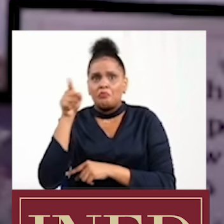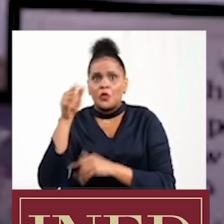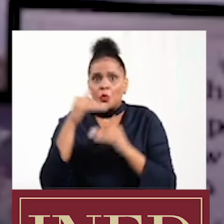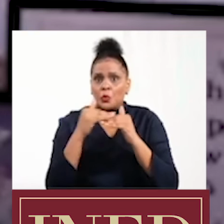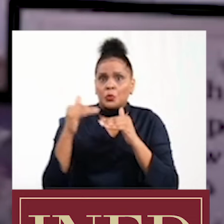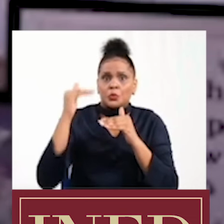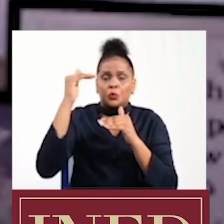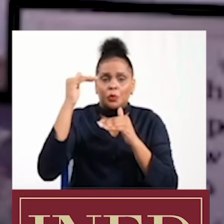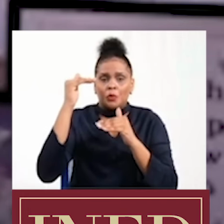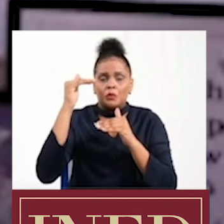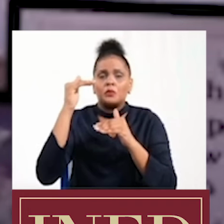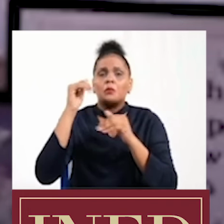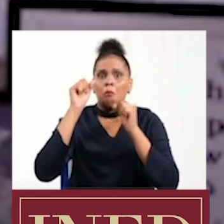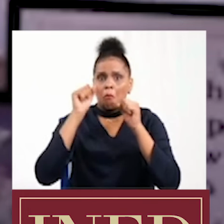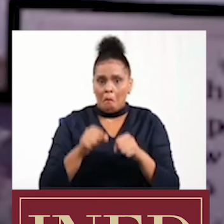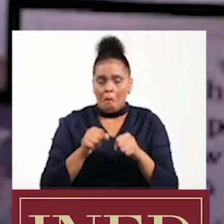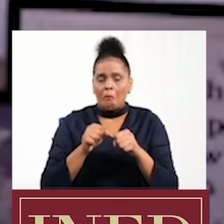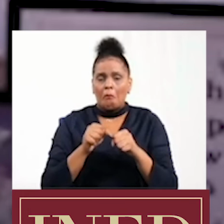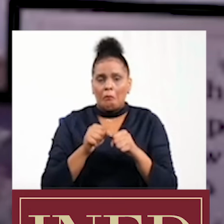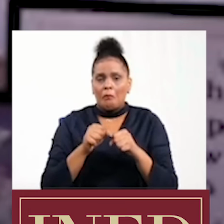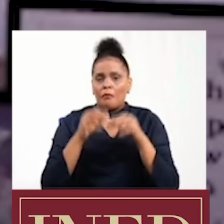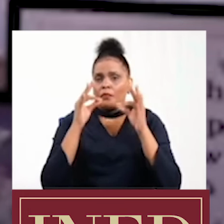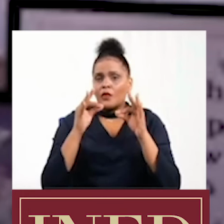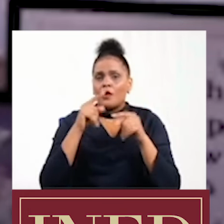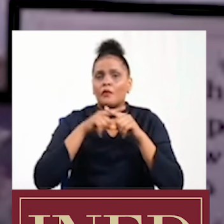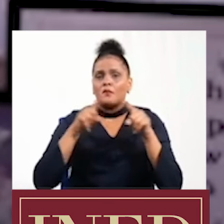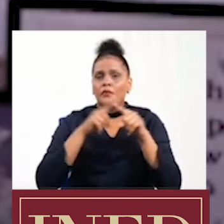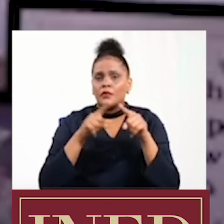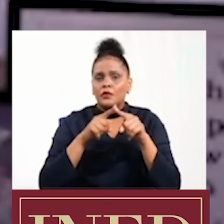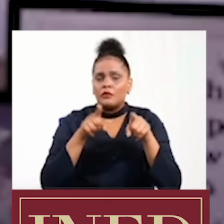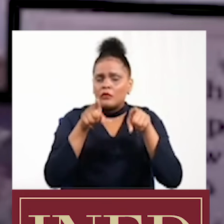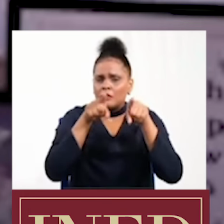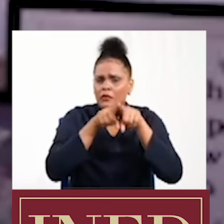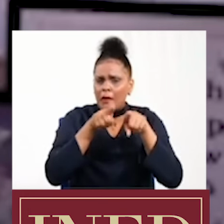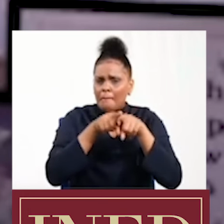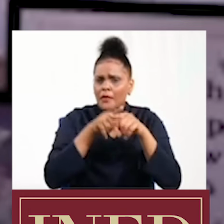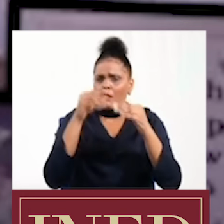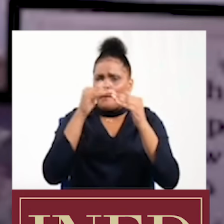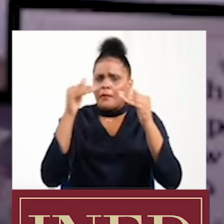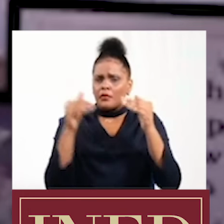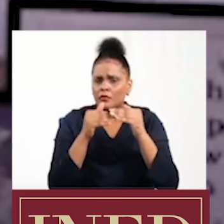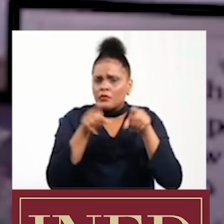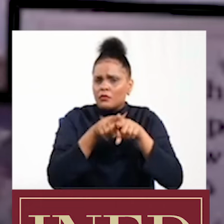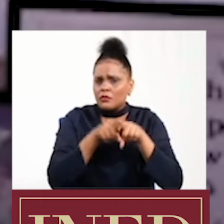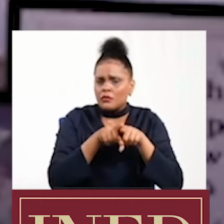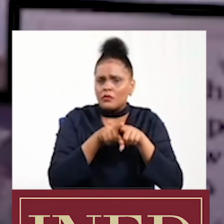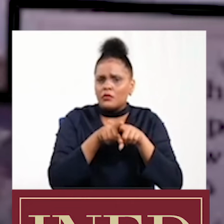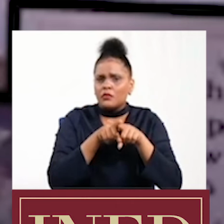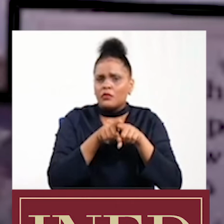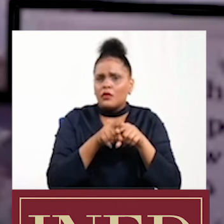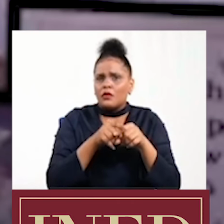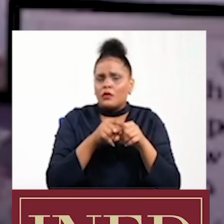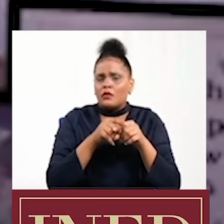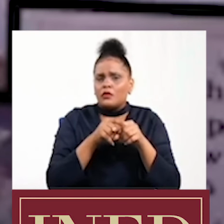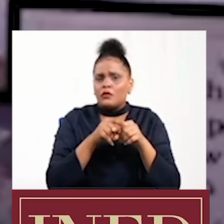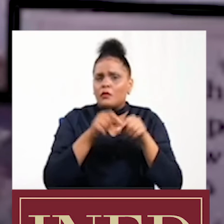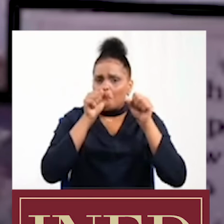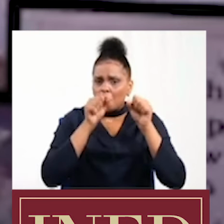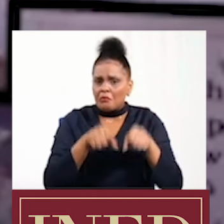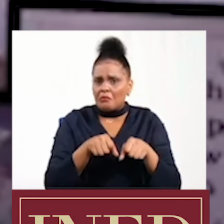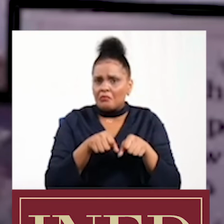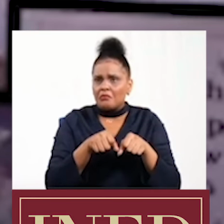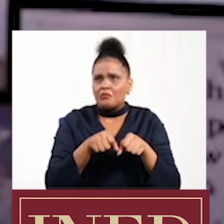nacional un nivel estadual y un nivel local y también las medidas aplican a esos tres niveles y también a los